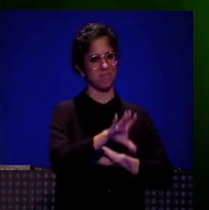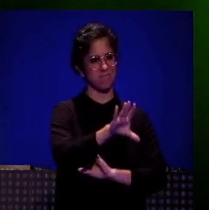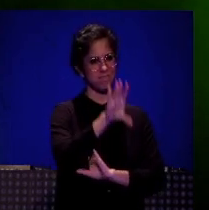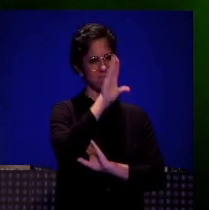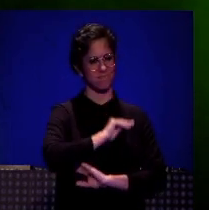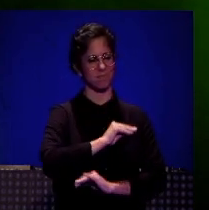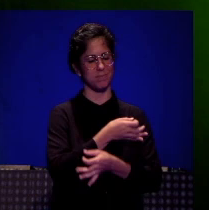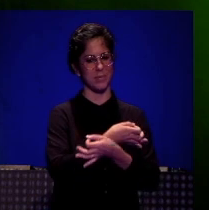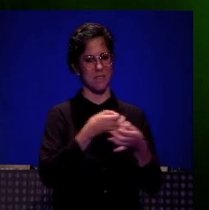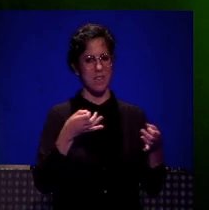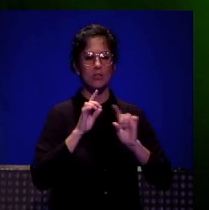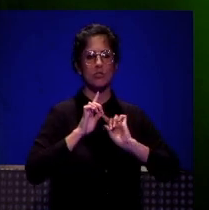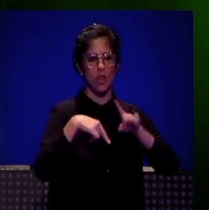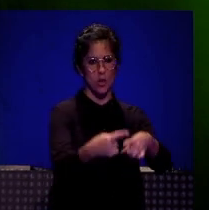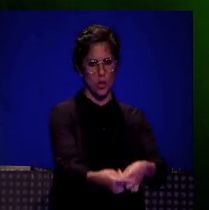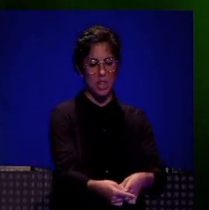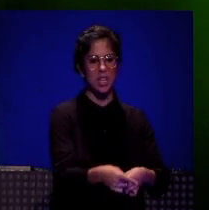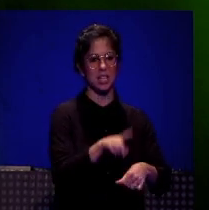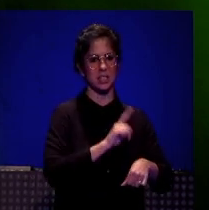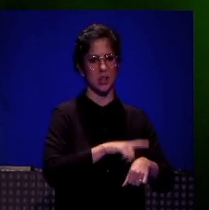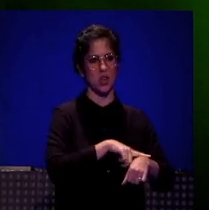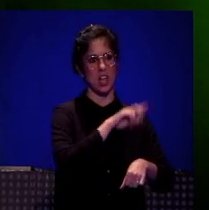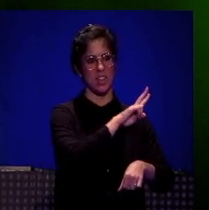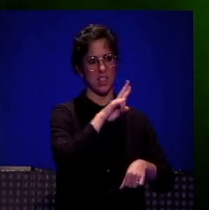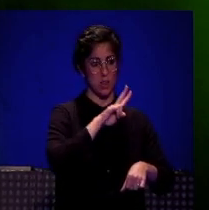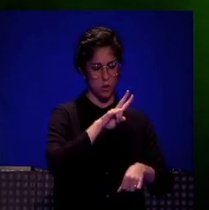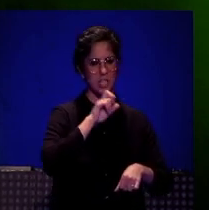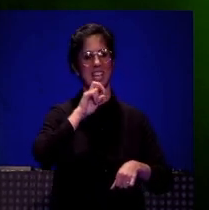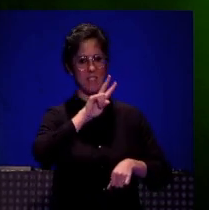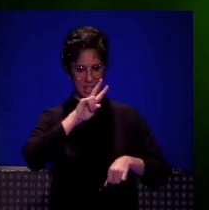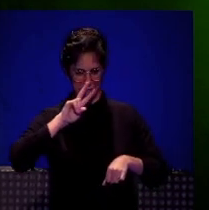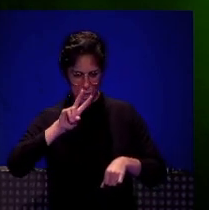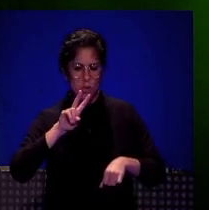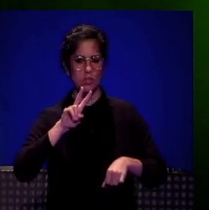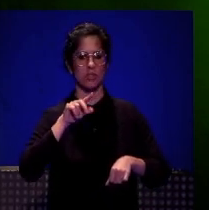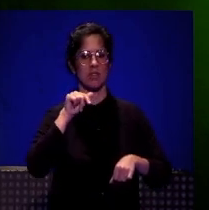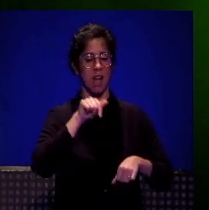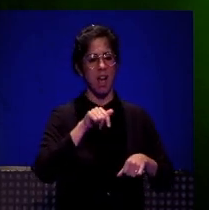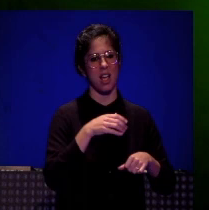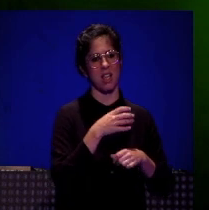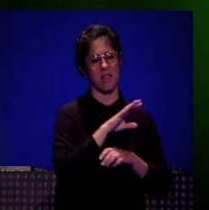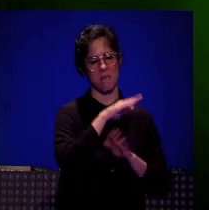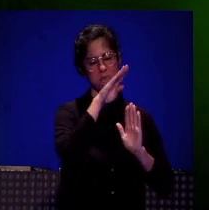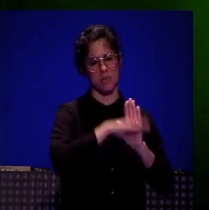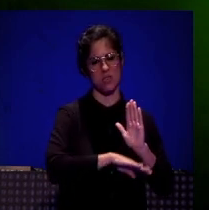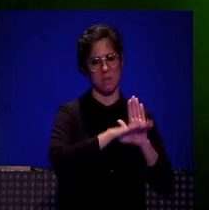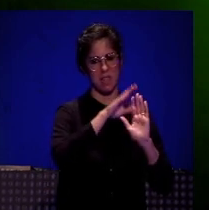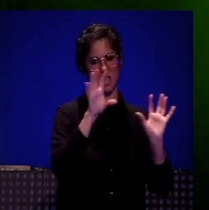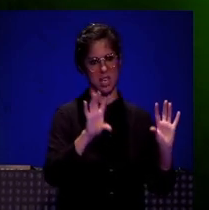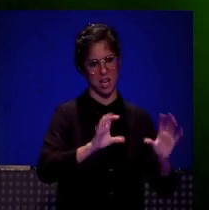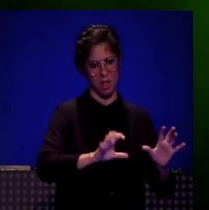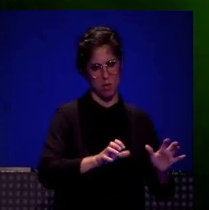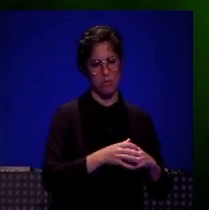días a las 22 horas 22 minutos hablando durante todos estos años acerca de apple y sus innovaciones